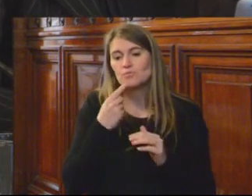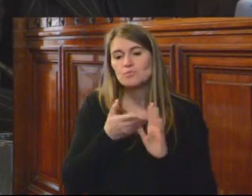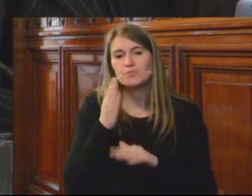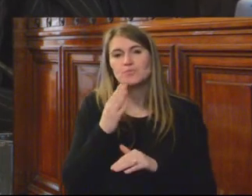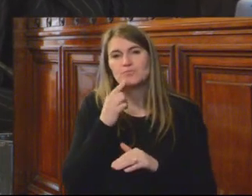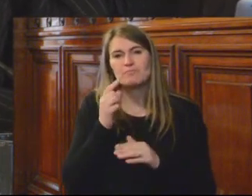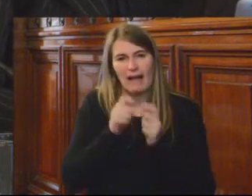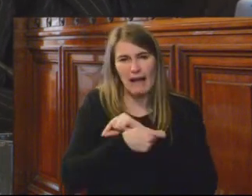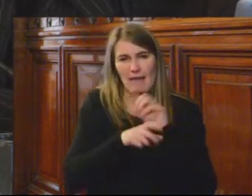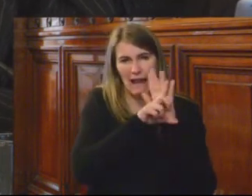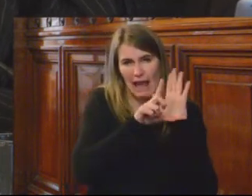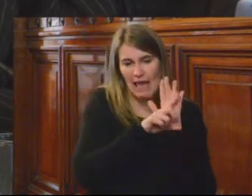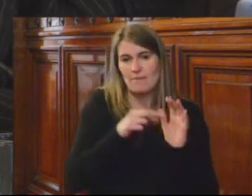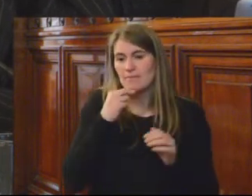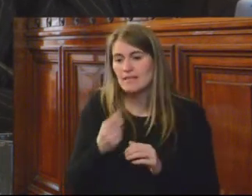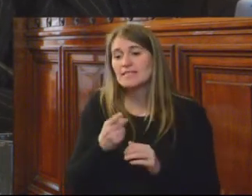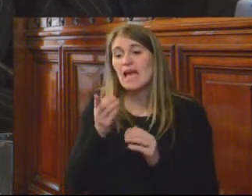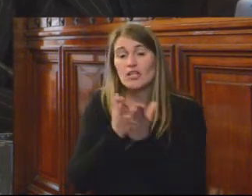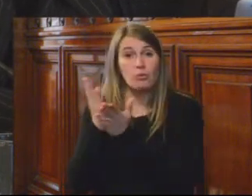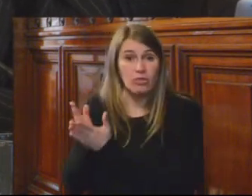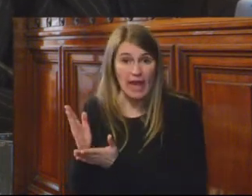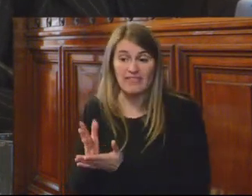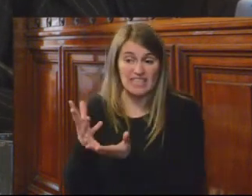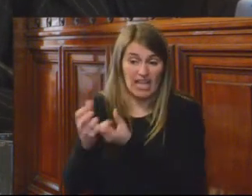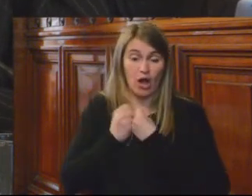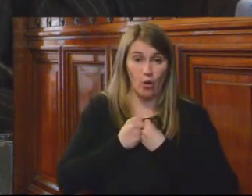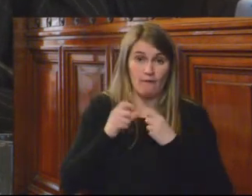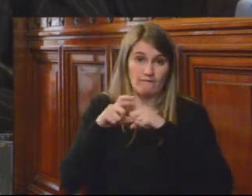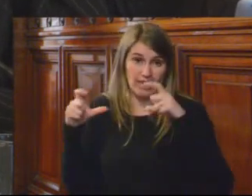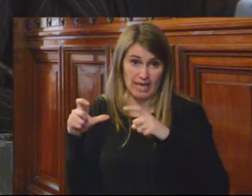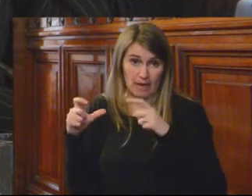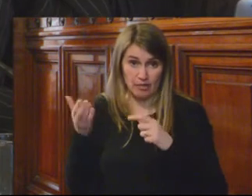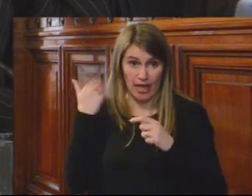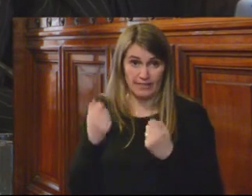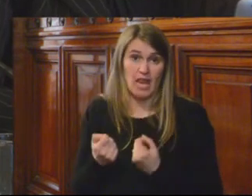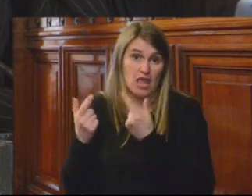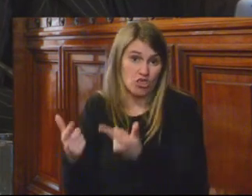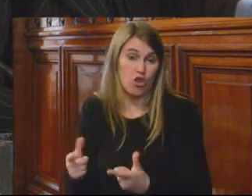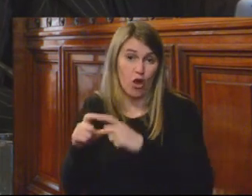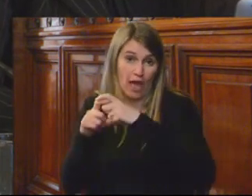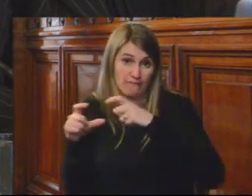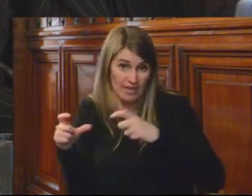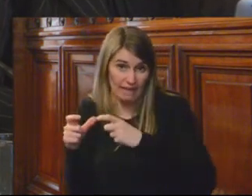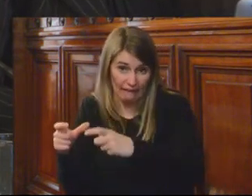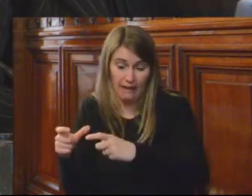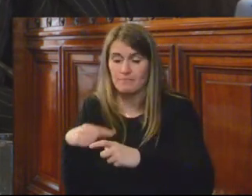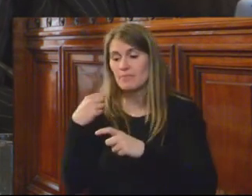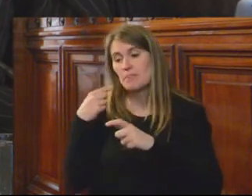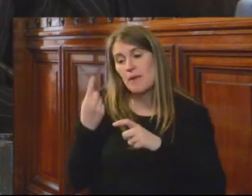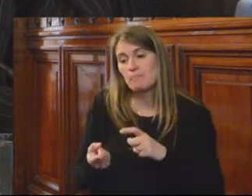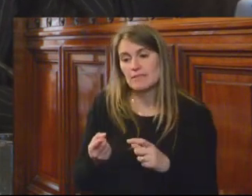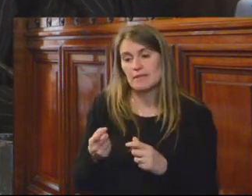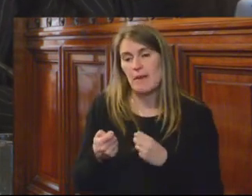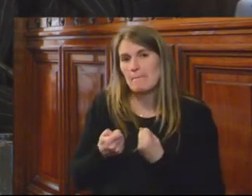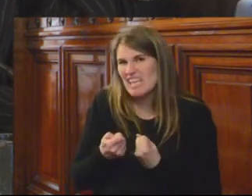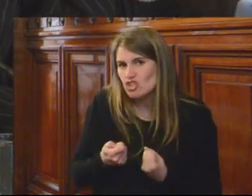desincorporó temporalmente. ¿Y por qué digo temporalmente? Porque se les había desincorporado con una decisión aparentemente definitiva y por la presión de la